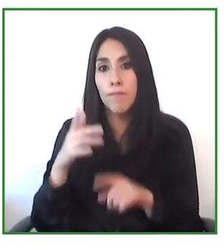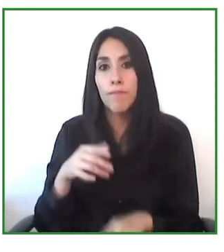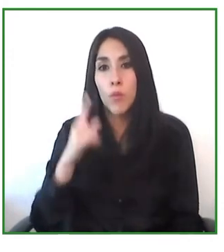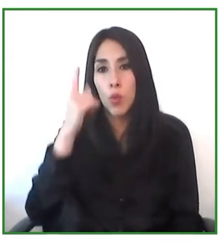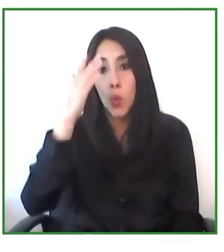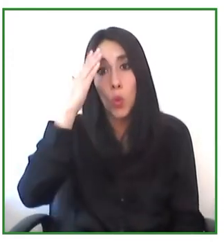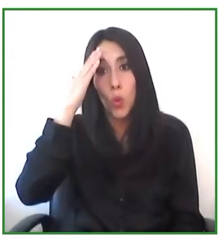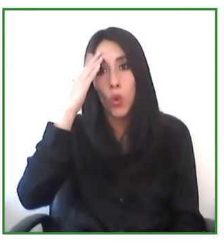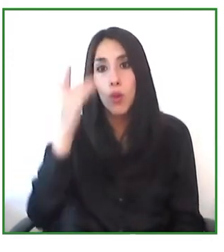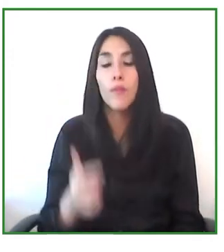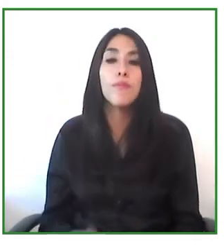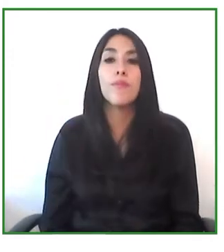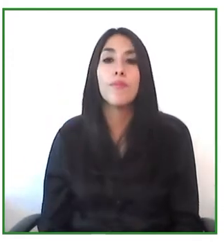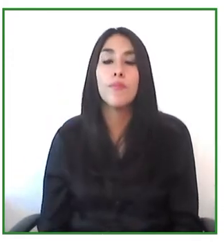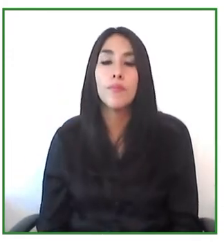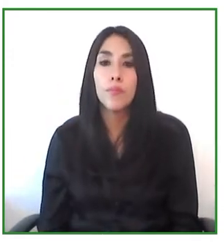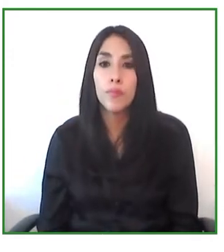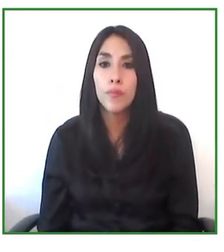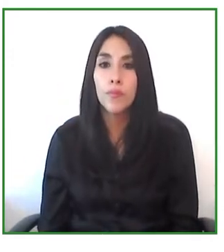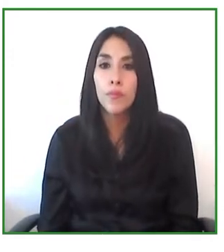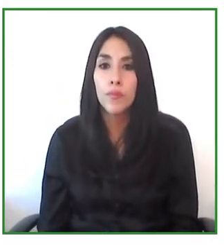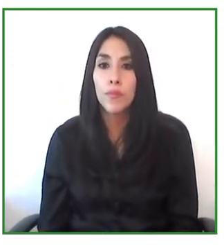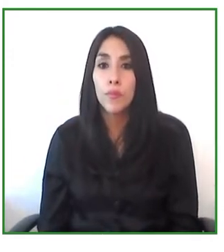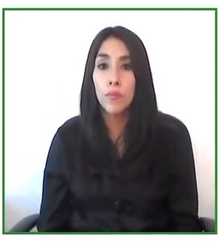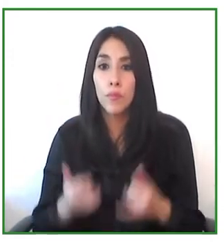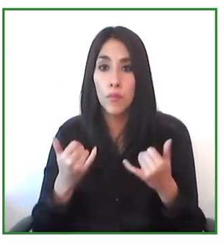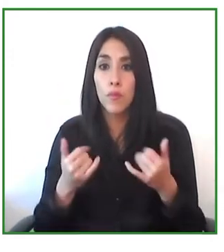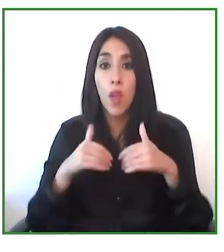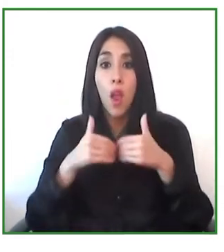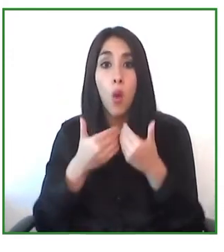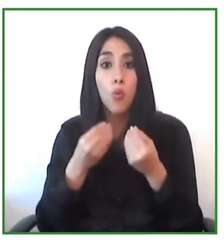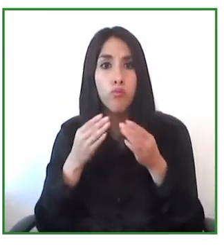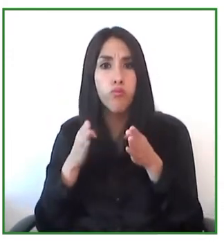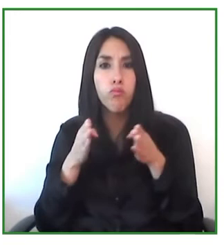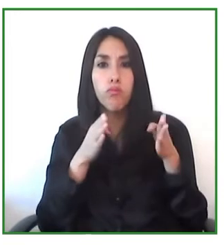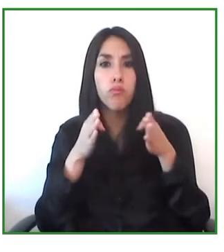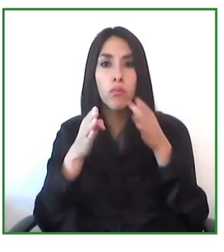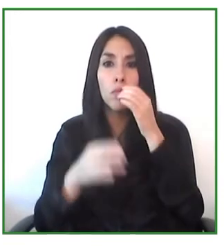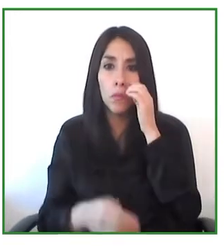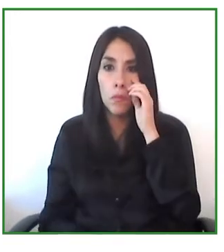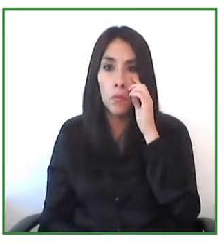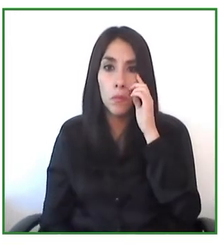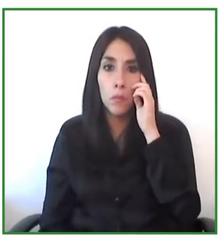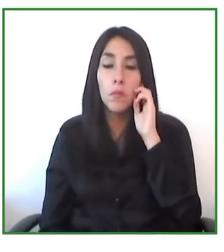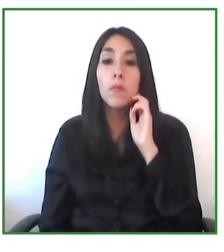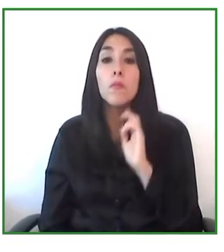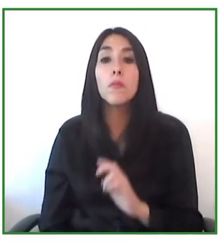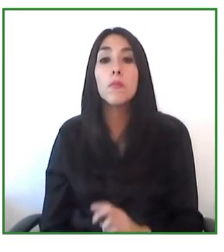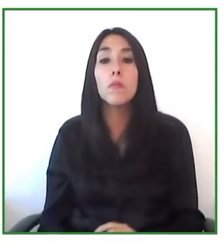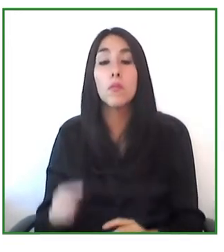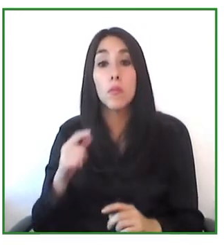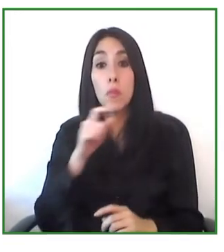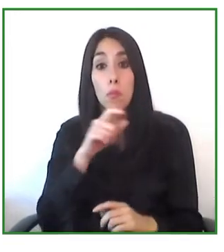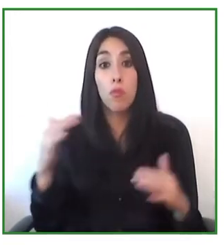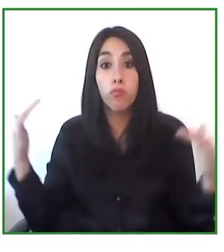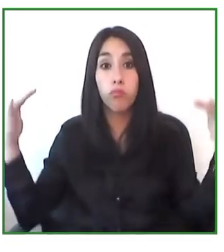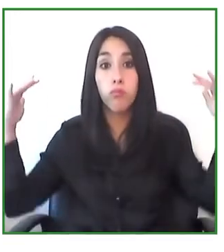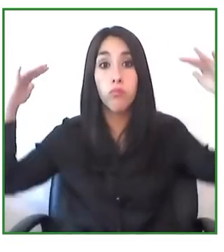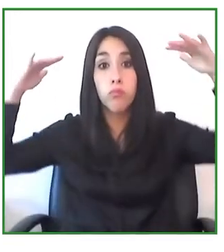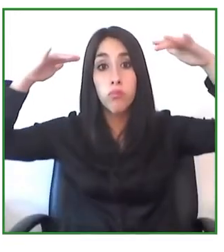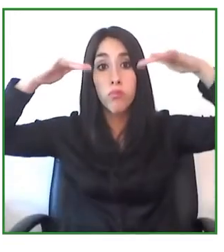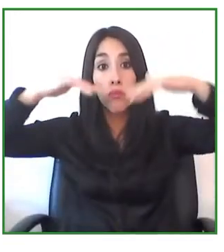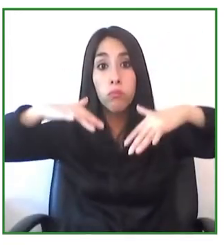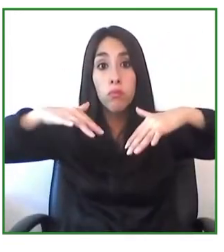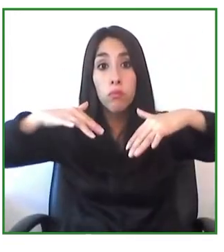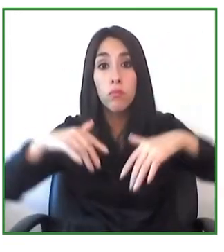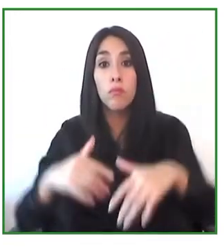este camino, digamos, de la inclusión es un camino que tenemos que fabricar entre todos. No podemos esperar que llegue otra persona a cambiar la realidad.